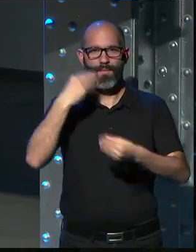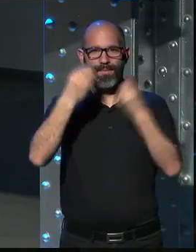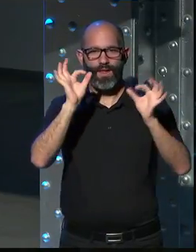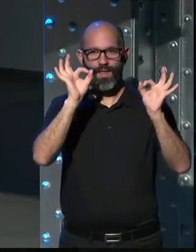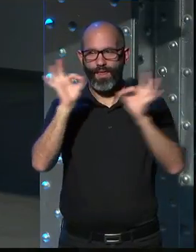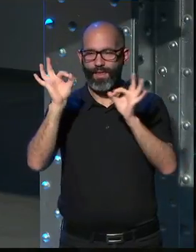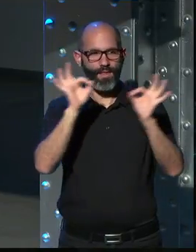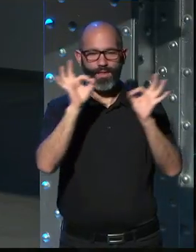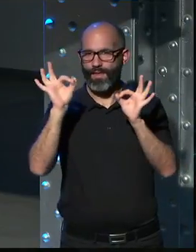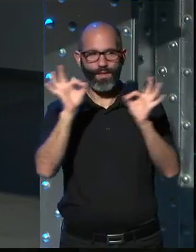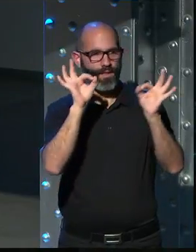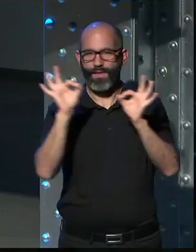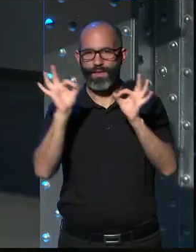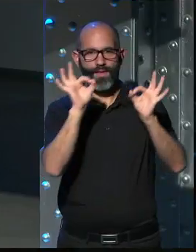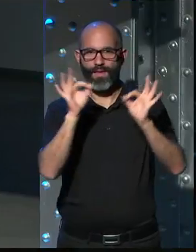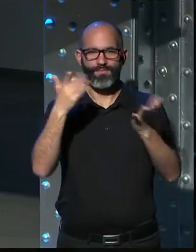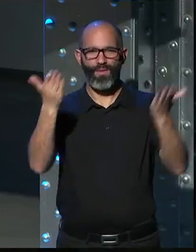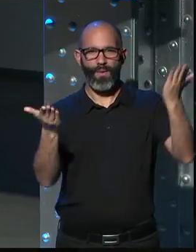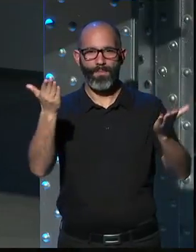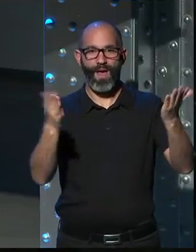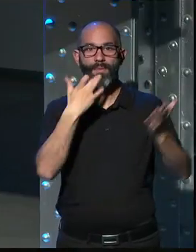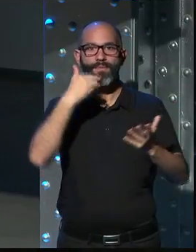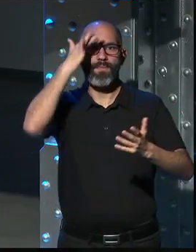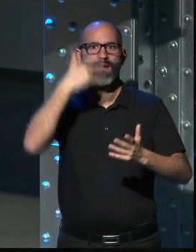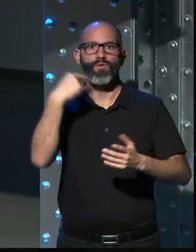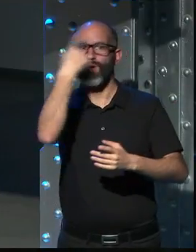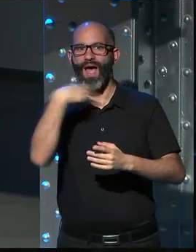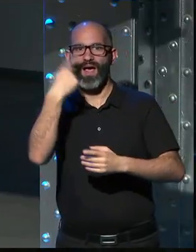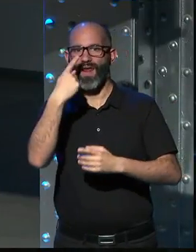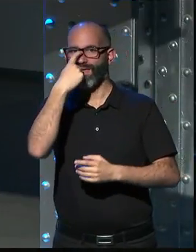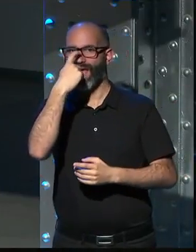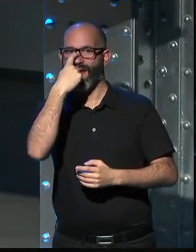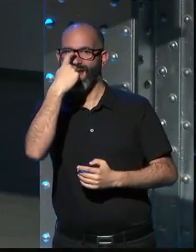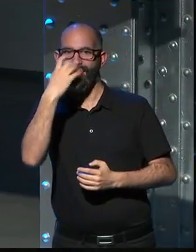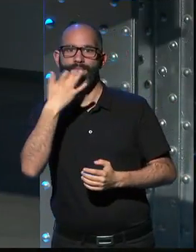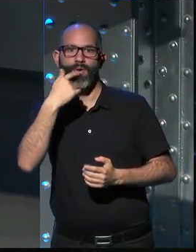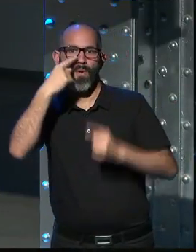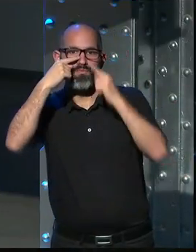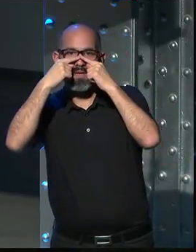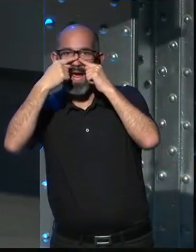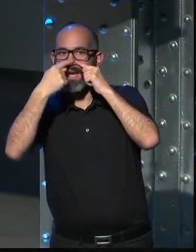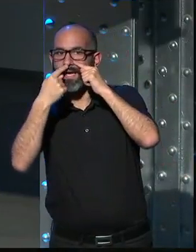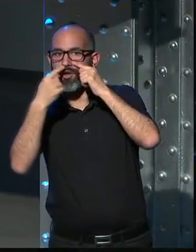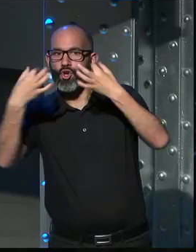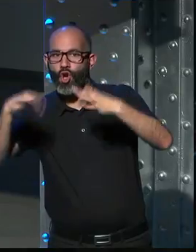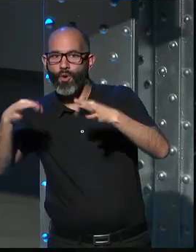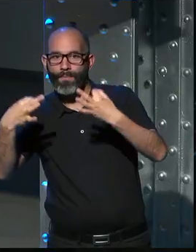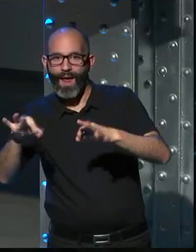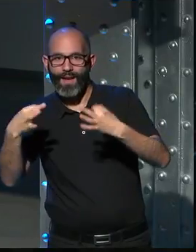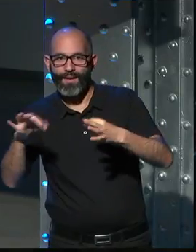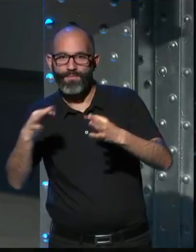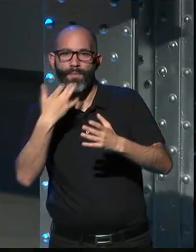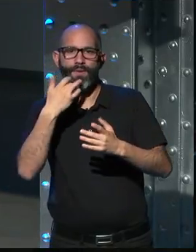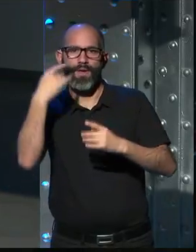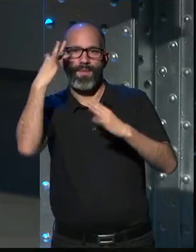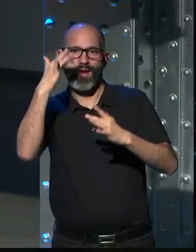viendo una cara que tiene, vamos a decir, una nariz de un tamaño normal, o vamos a decir, tenemos una